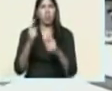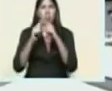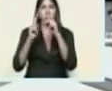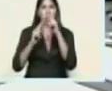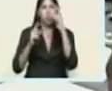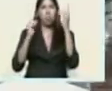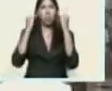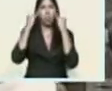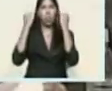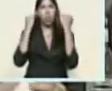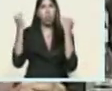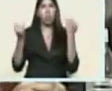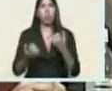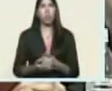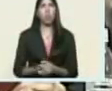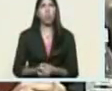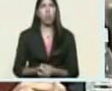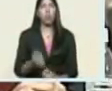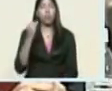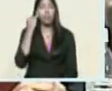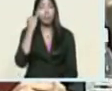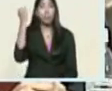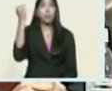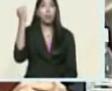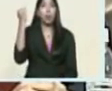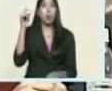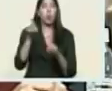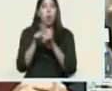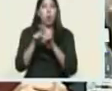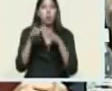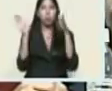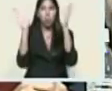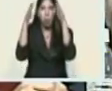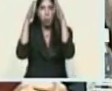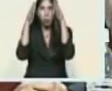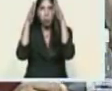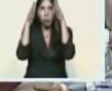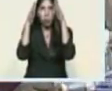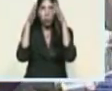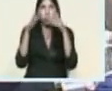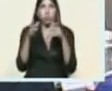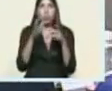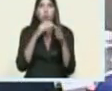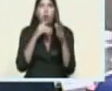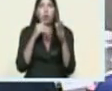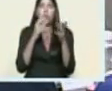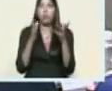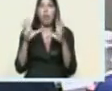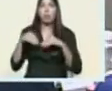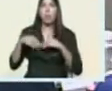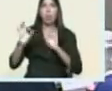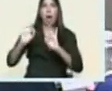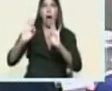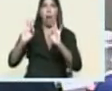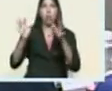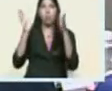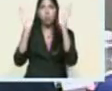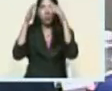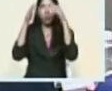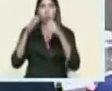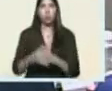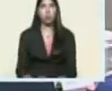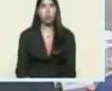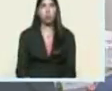ideologizantes. Tienen una ideología cerrada que genera intolerancia, que